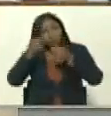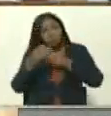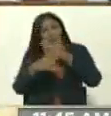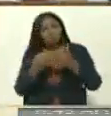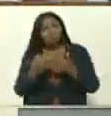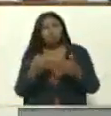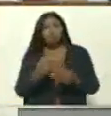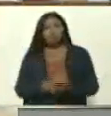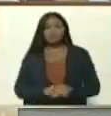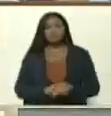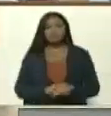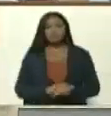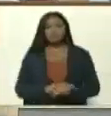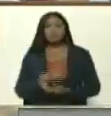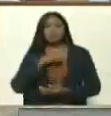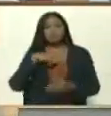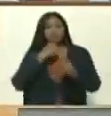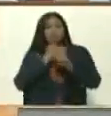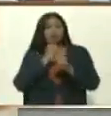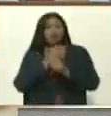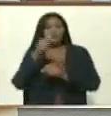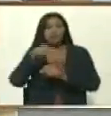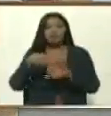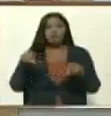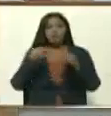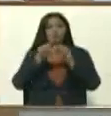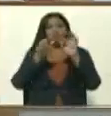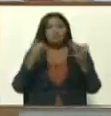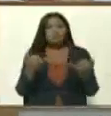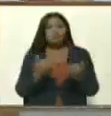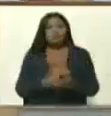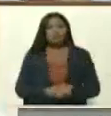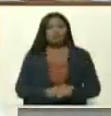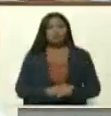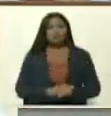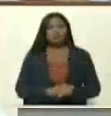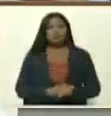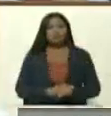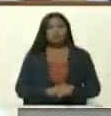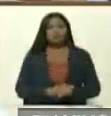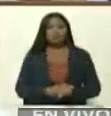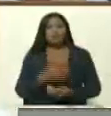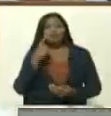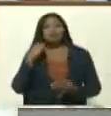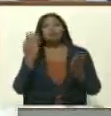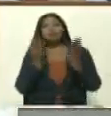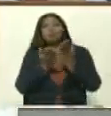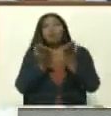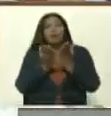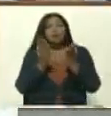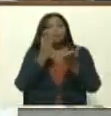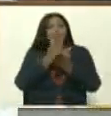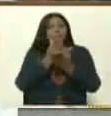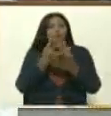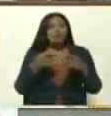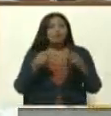quienes trabajando acá día a día, muchas veces estudiando prácticamente